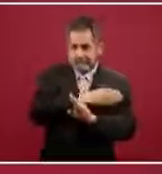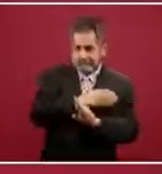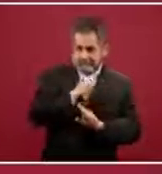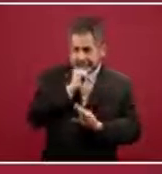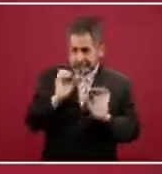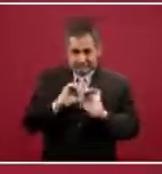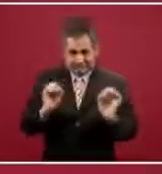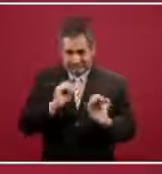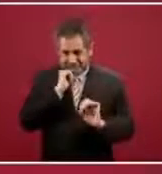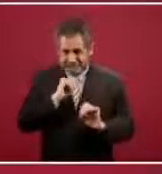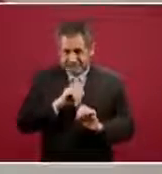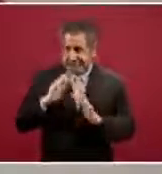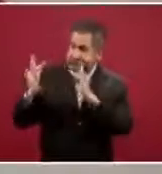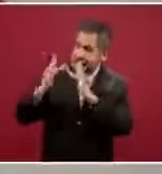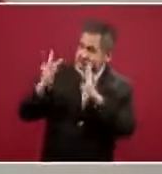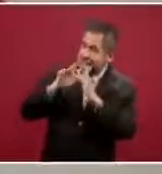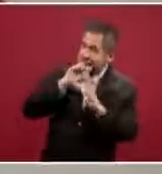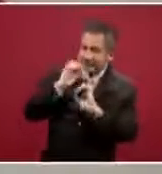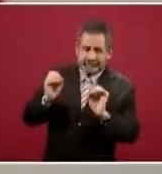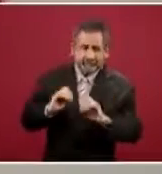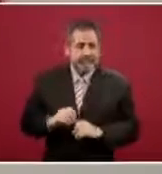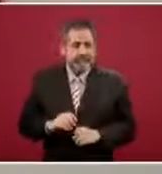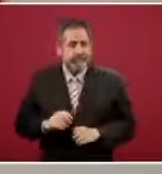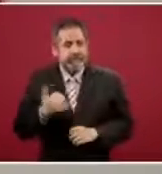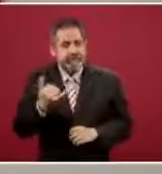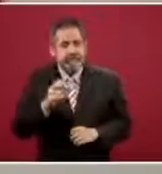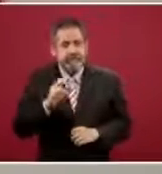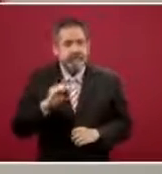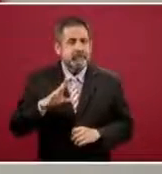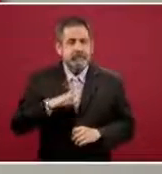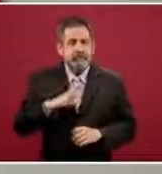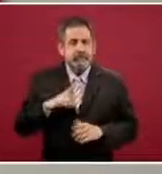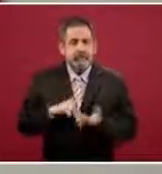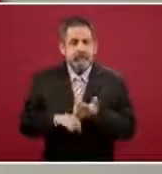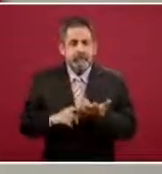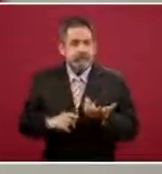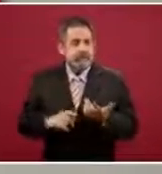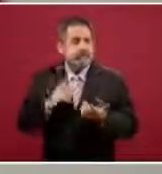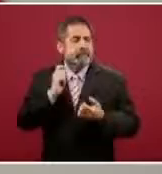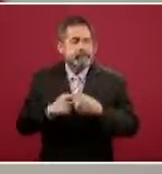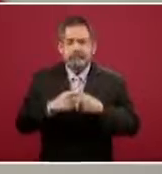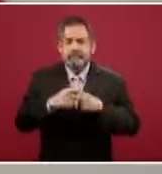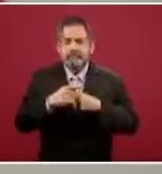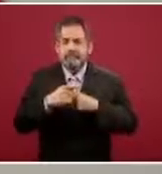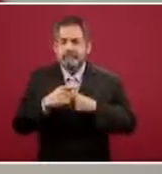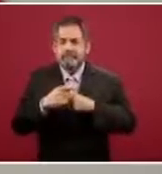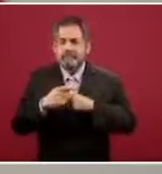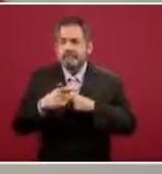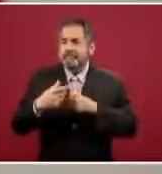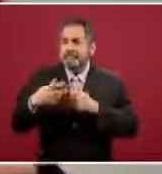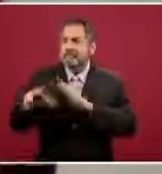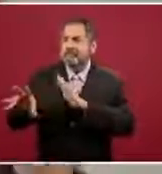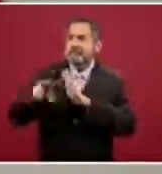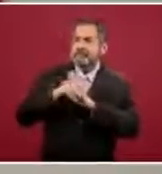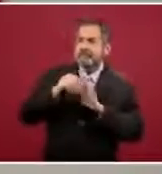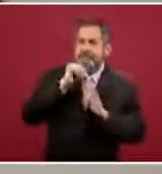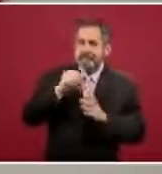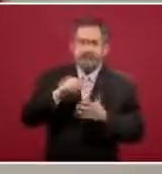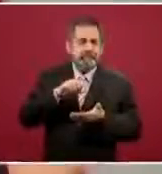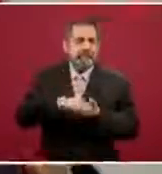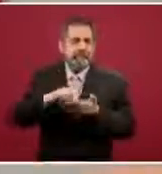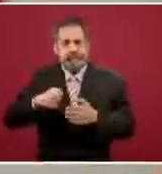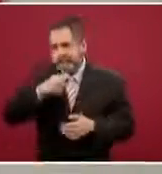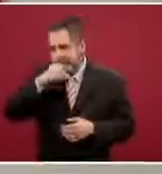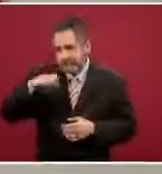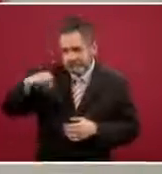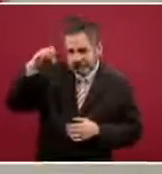conocimiento y no tienen las condiciones de riesgo para complicarse mayores de edad